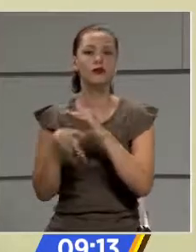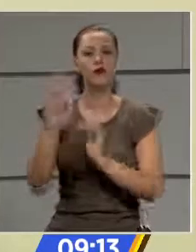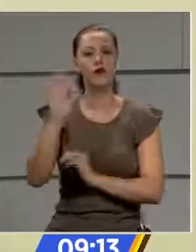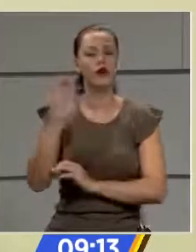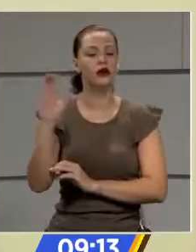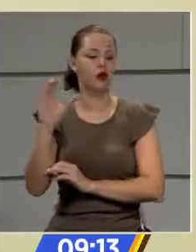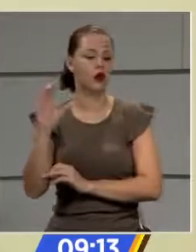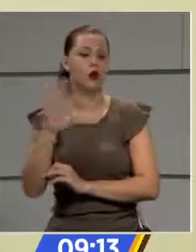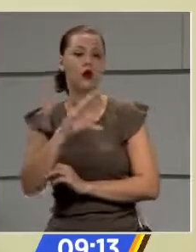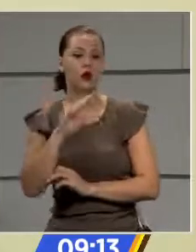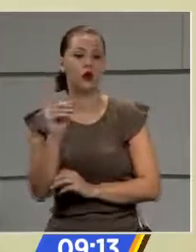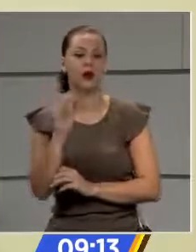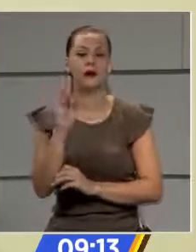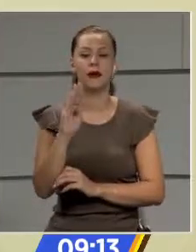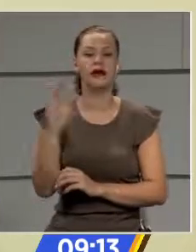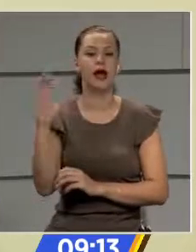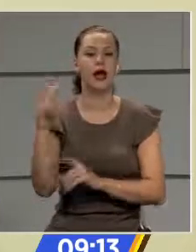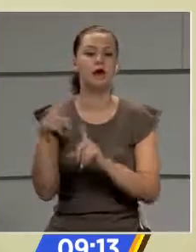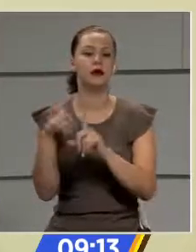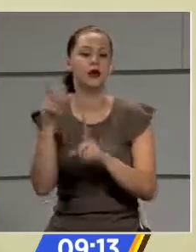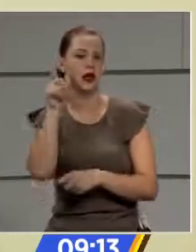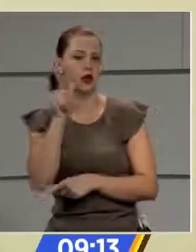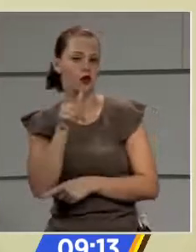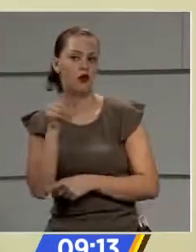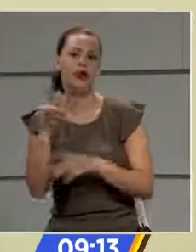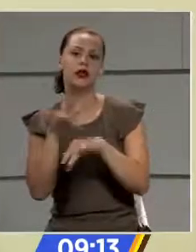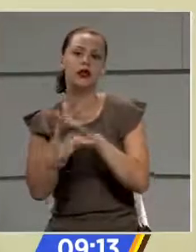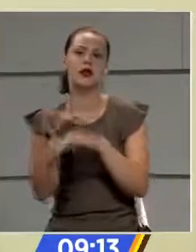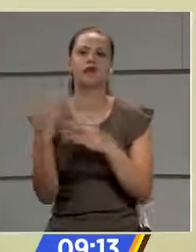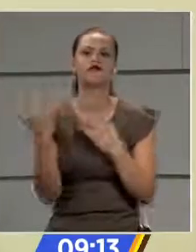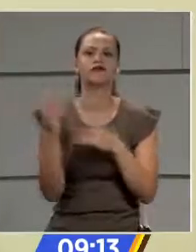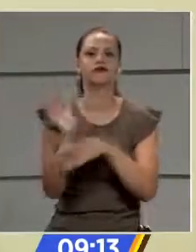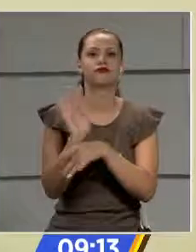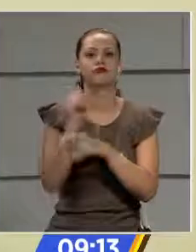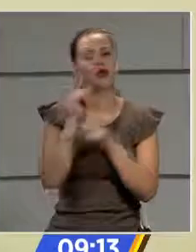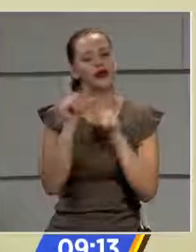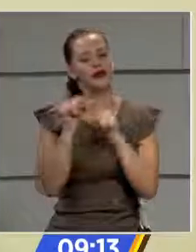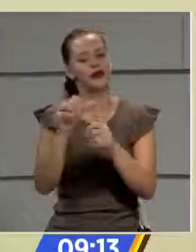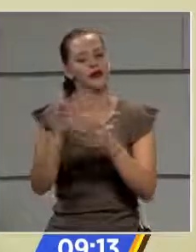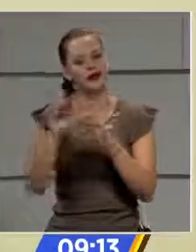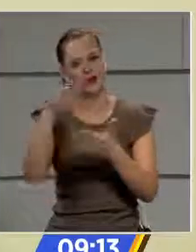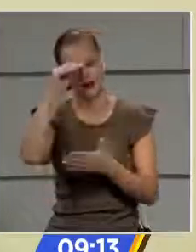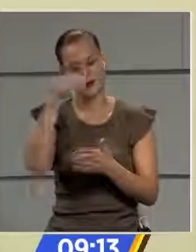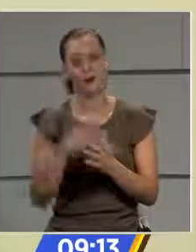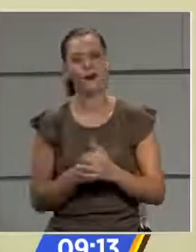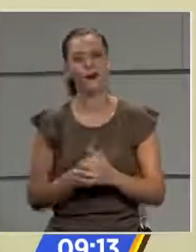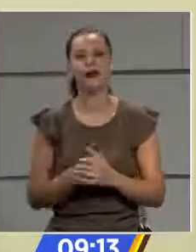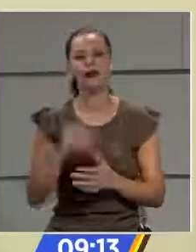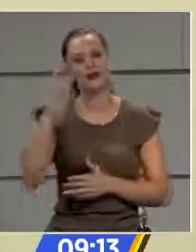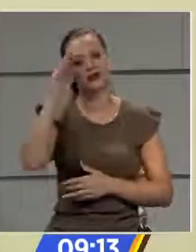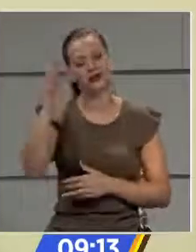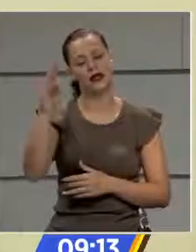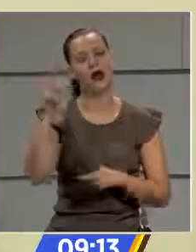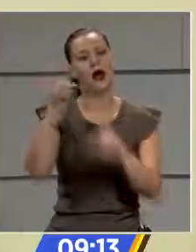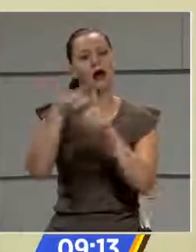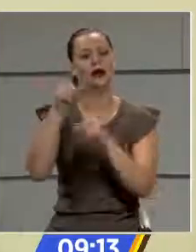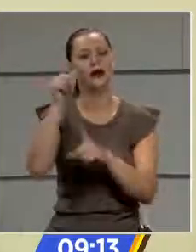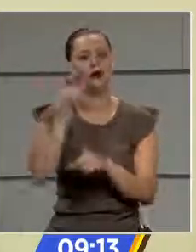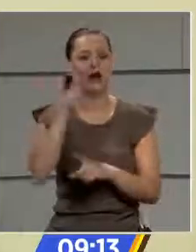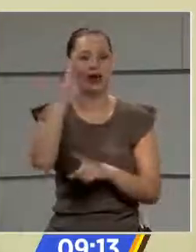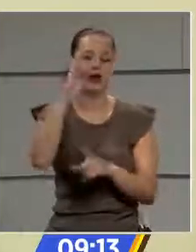Chacón, y a Breite y Campos de Limón, desde temprano esperando el programa para seguir aprendiendo. Saludos hasta Limón, saludos